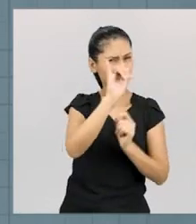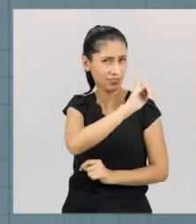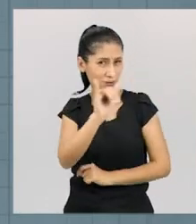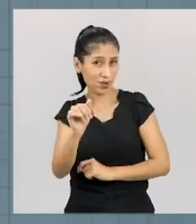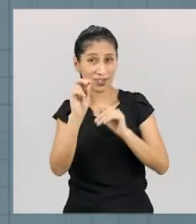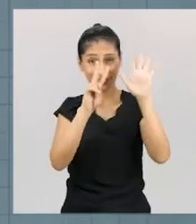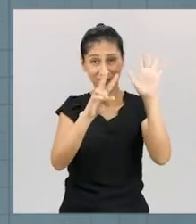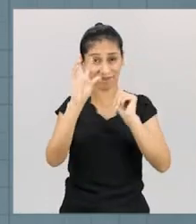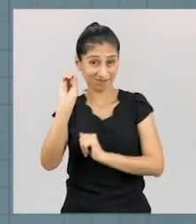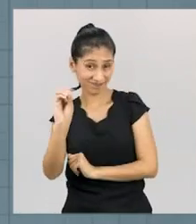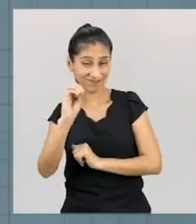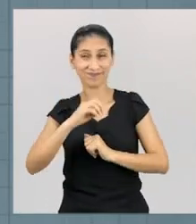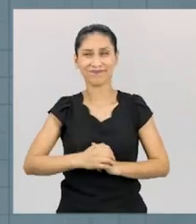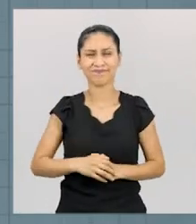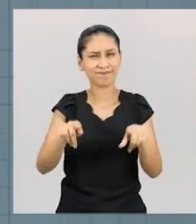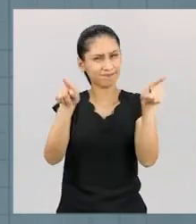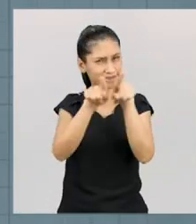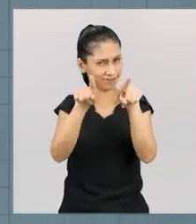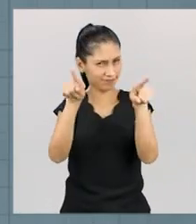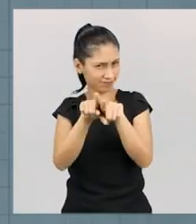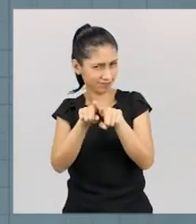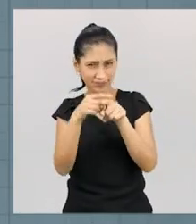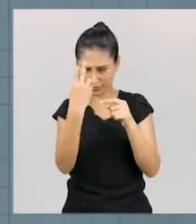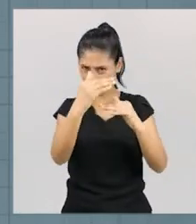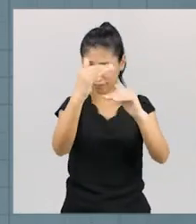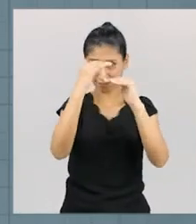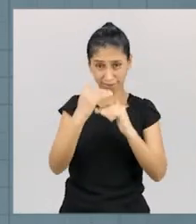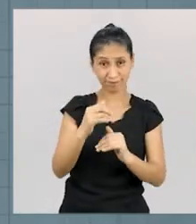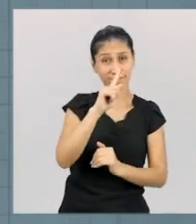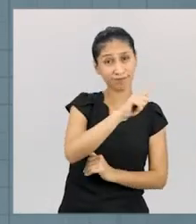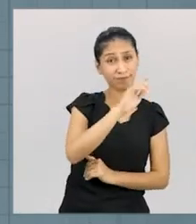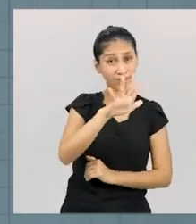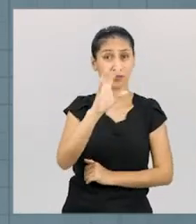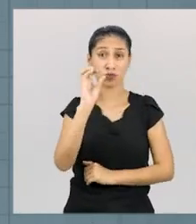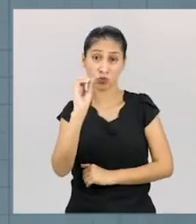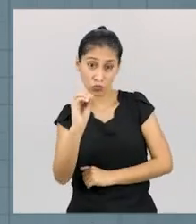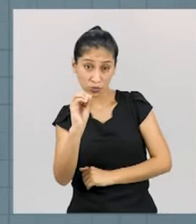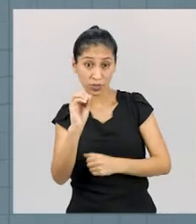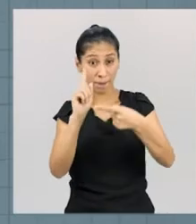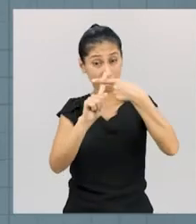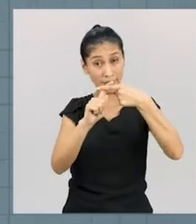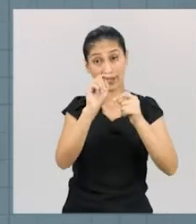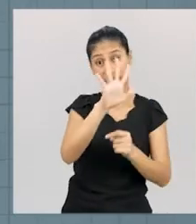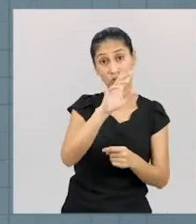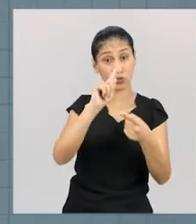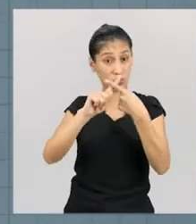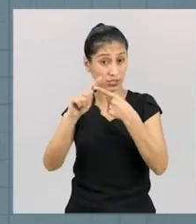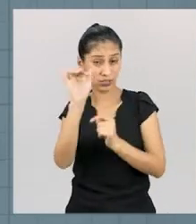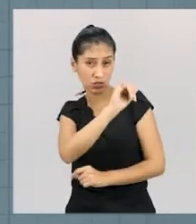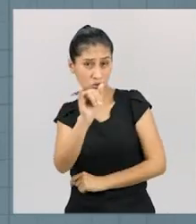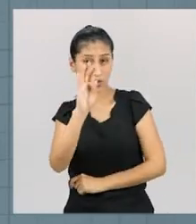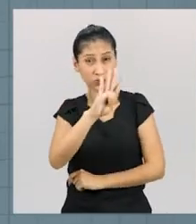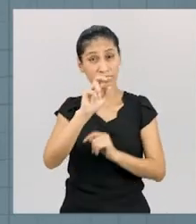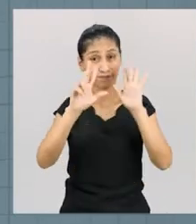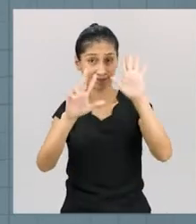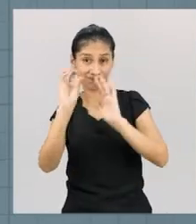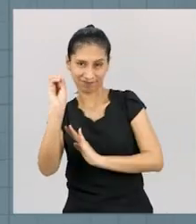280. X es igual a 70. También tenemos la ecuación 150 más 5x es igual a